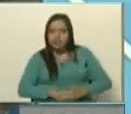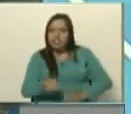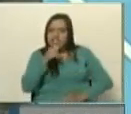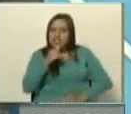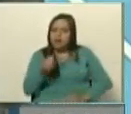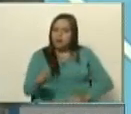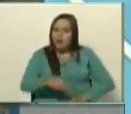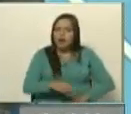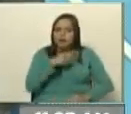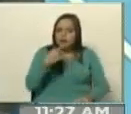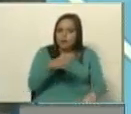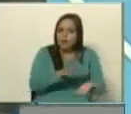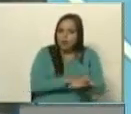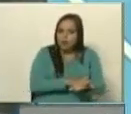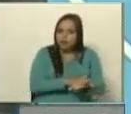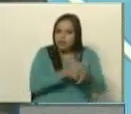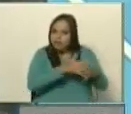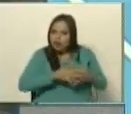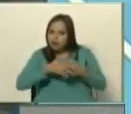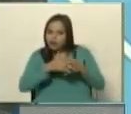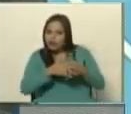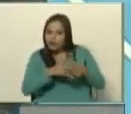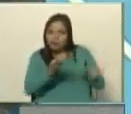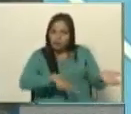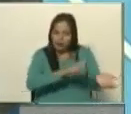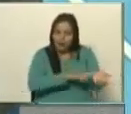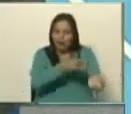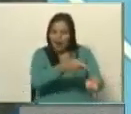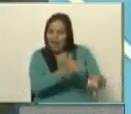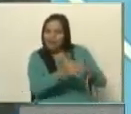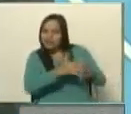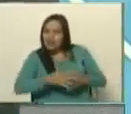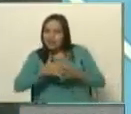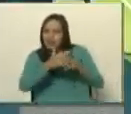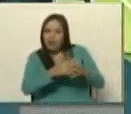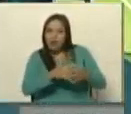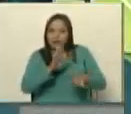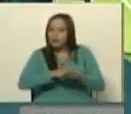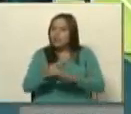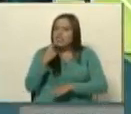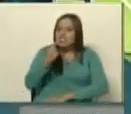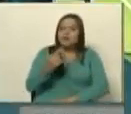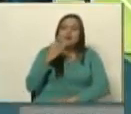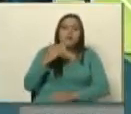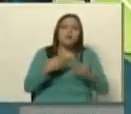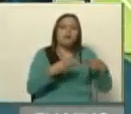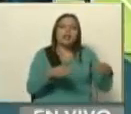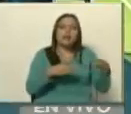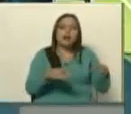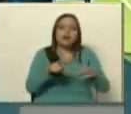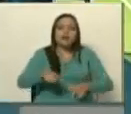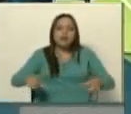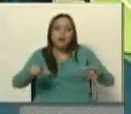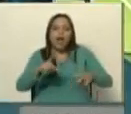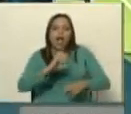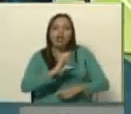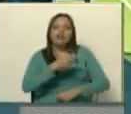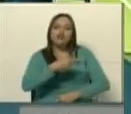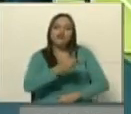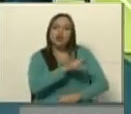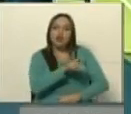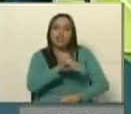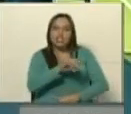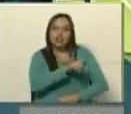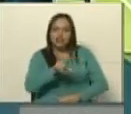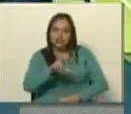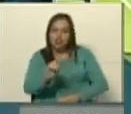en el mundo? Han sido los americanos. ¿Por qué no hablan nunca del Chorrillo en Panamá en el 89? Cuando bombardearon